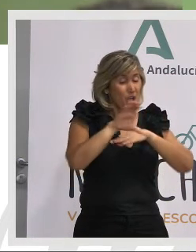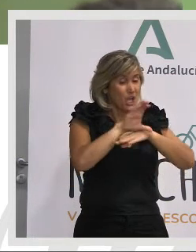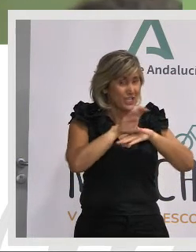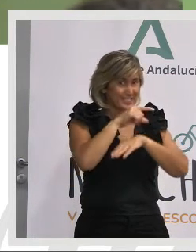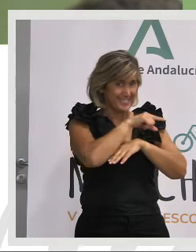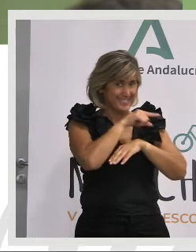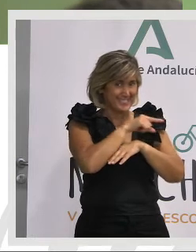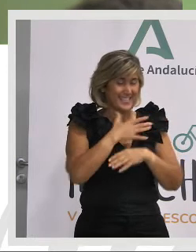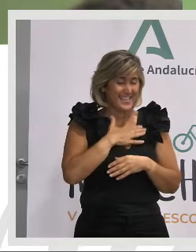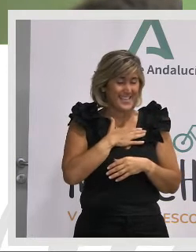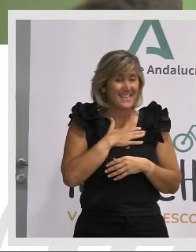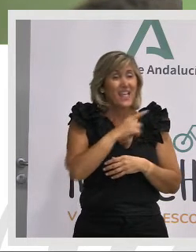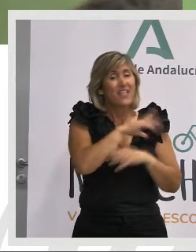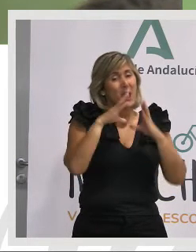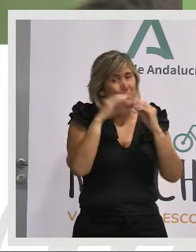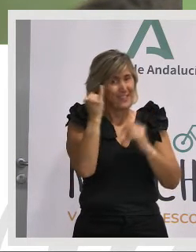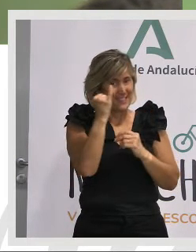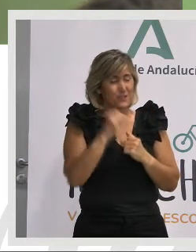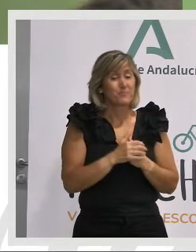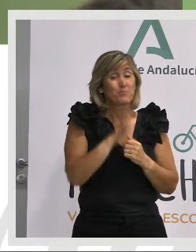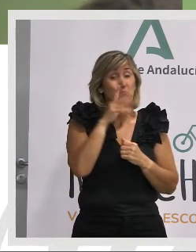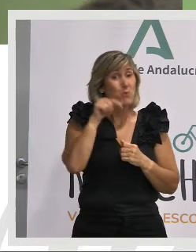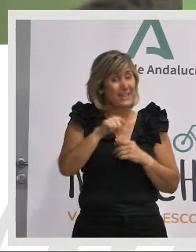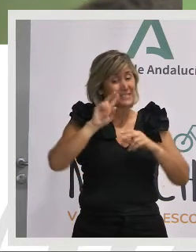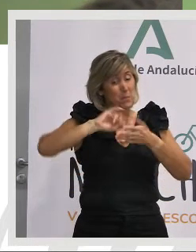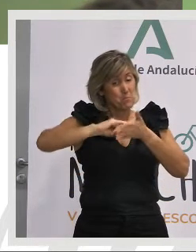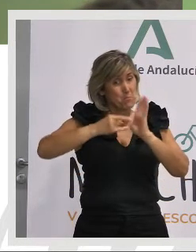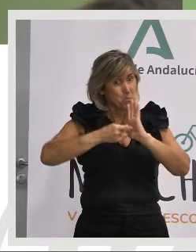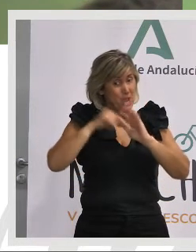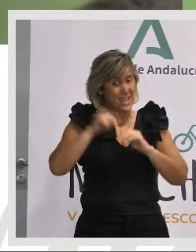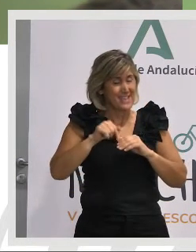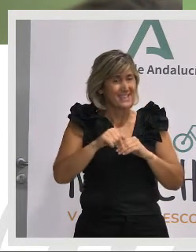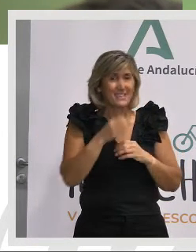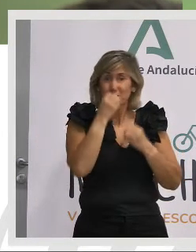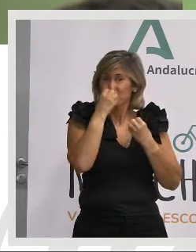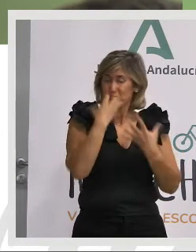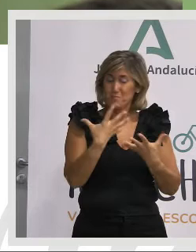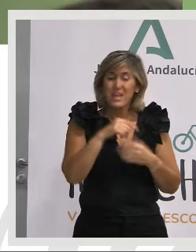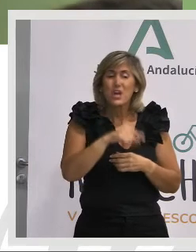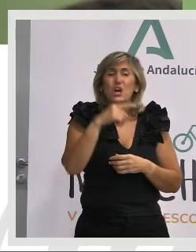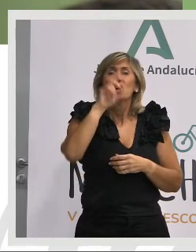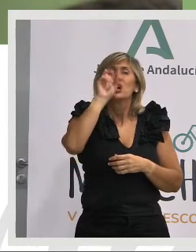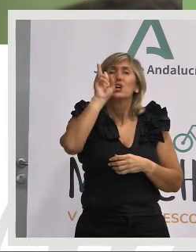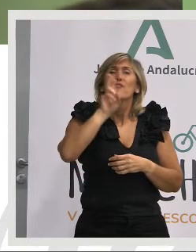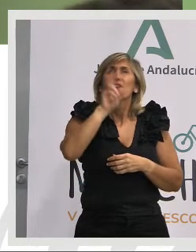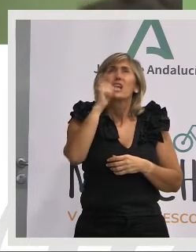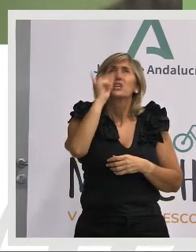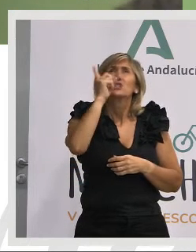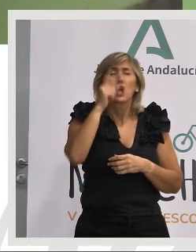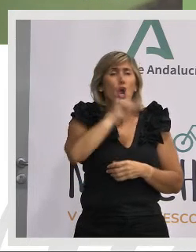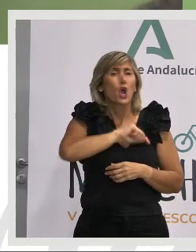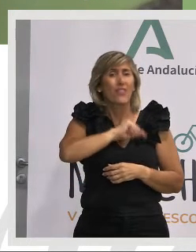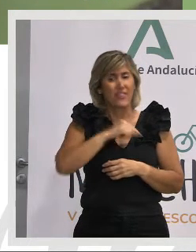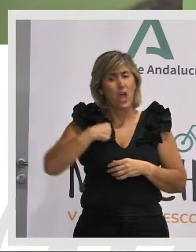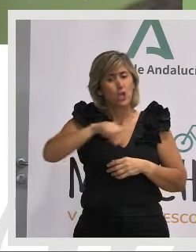Fomento de la Junta de Andalucía por este proyecto tan enriquecedor, que sirve no solo para concienciar de que podemos